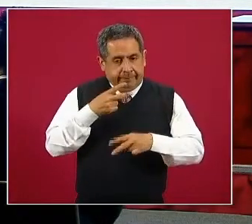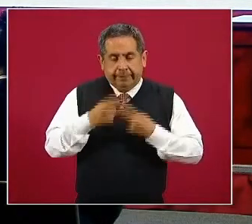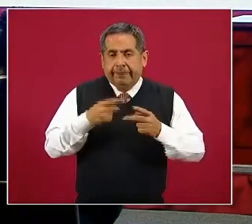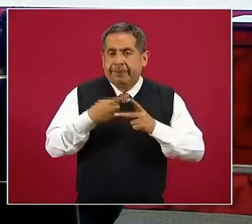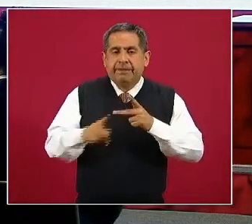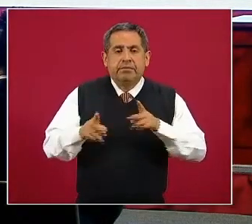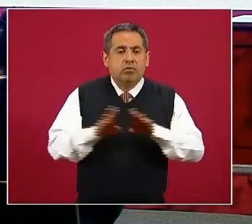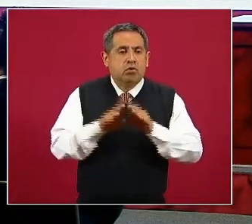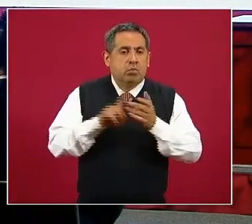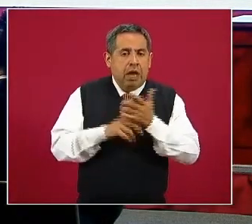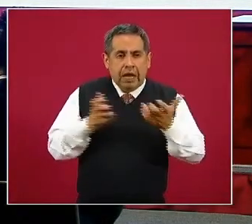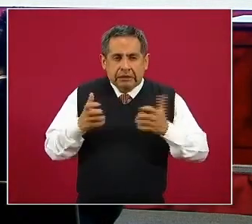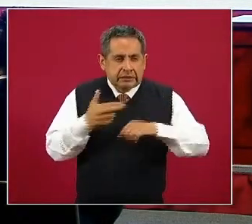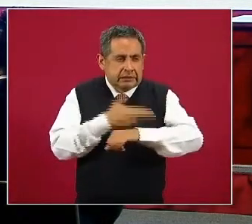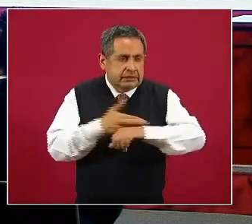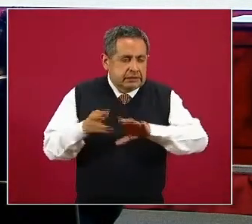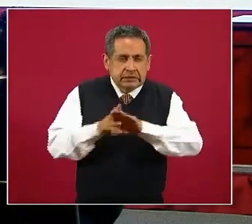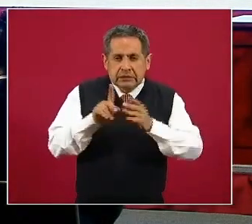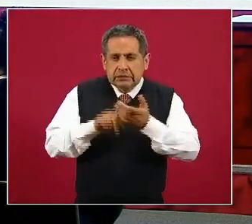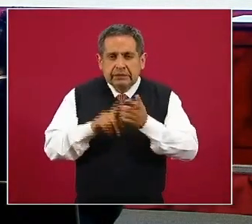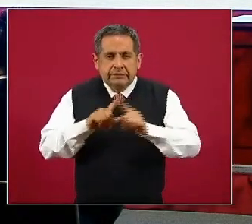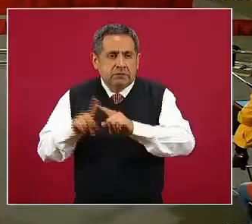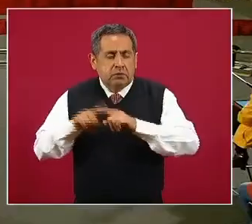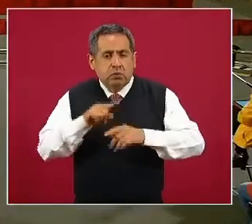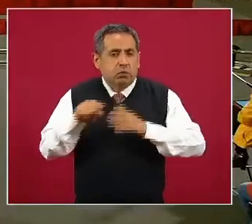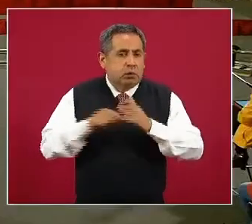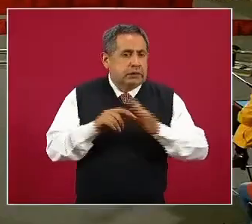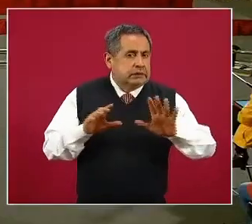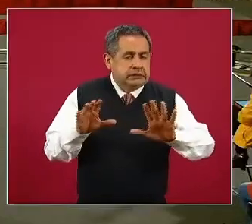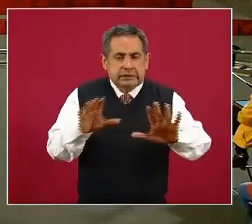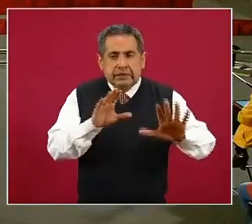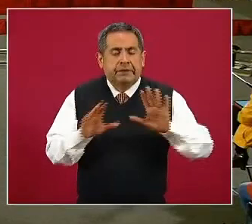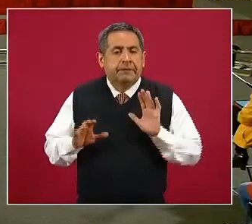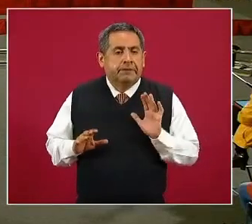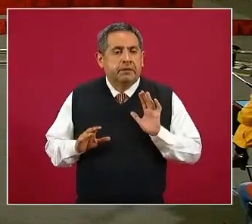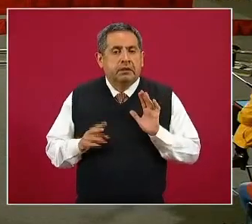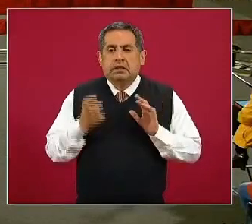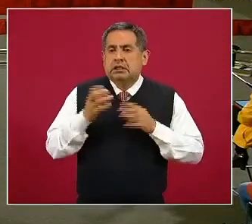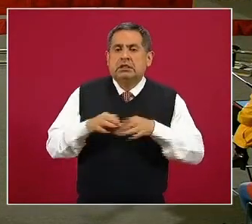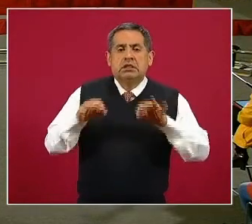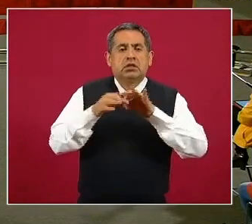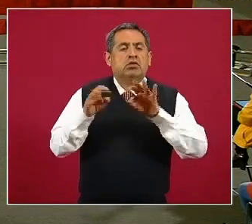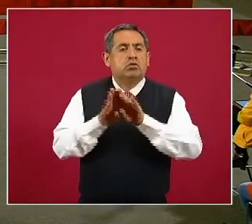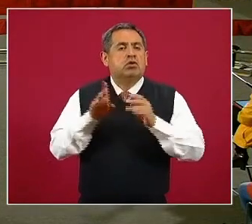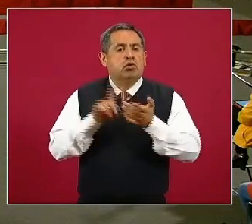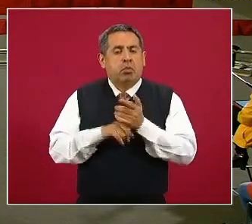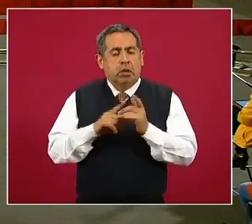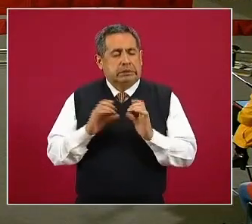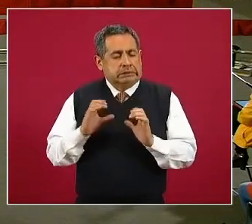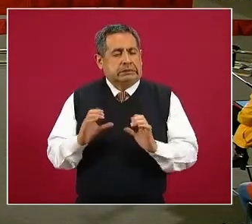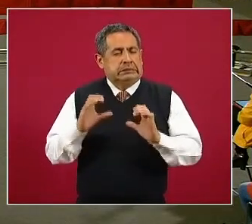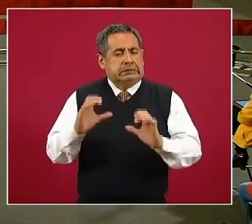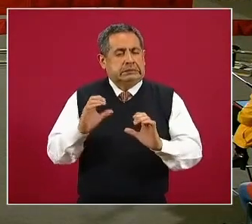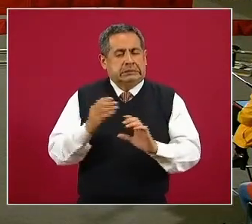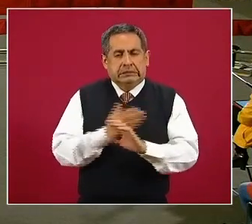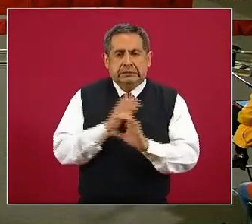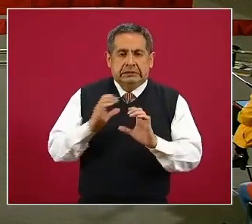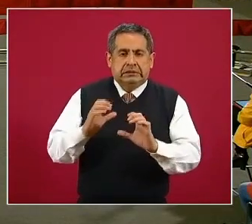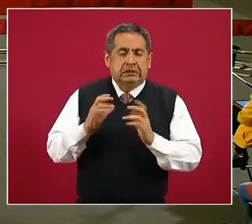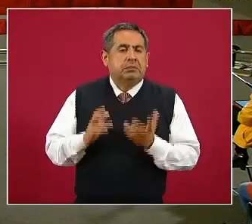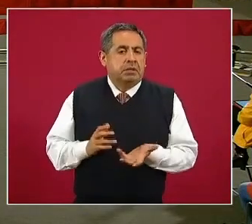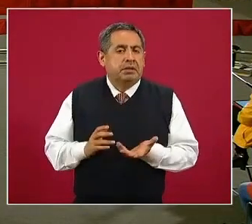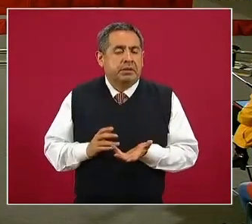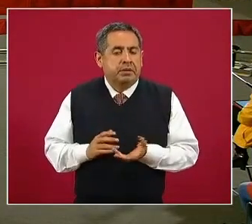realizar acciones en estos espacios y por lo tanto si no lo hacemos con la debida precaución,